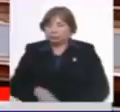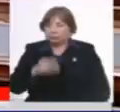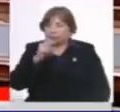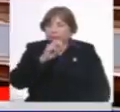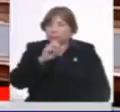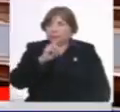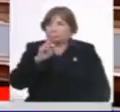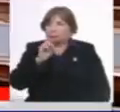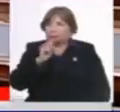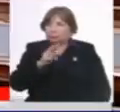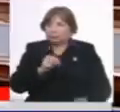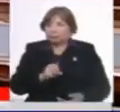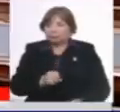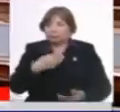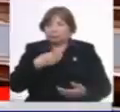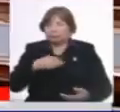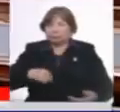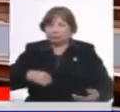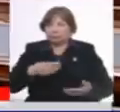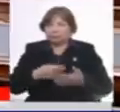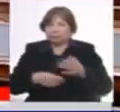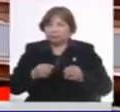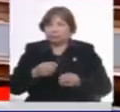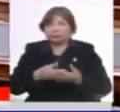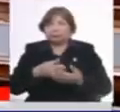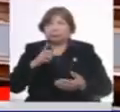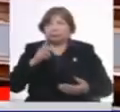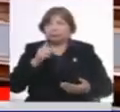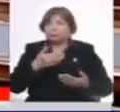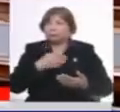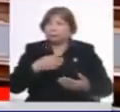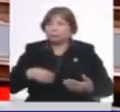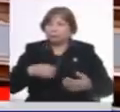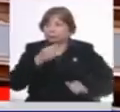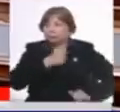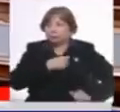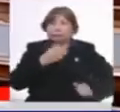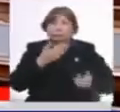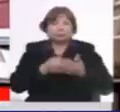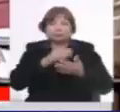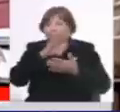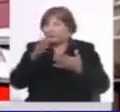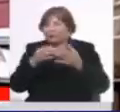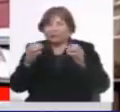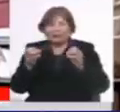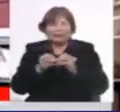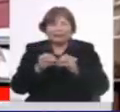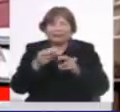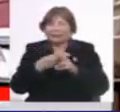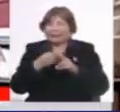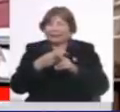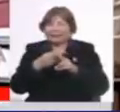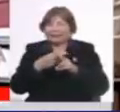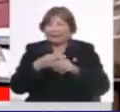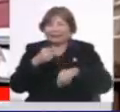Torres, igualmente al nuevo ministro del Interior. Toda esta vorágine se ha venido en muy corto